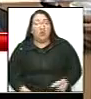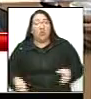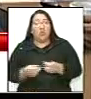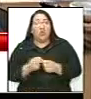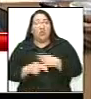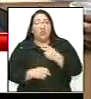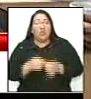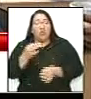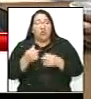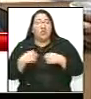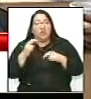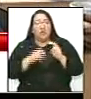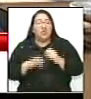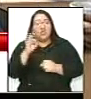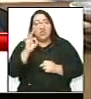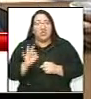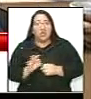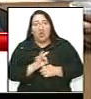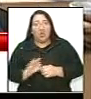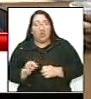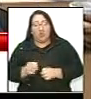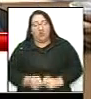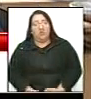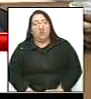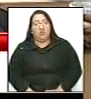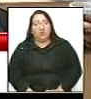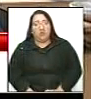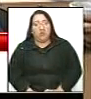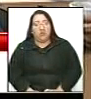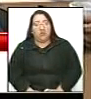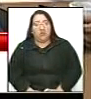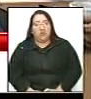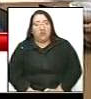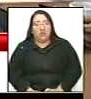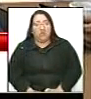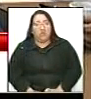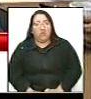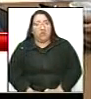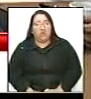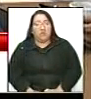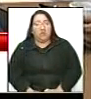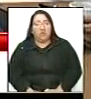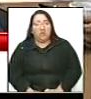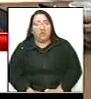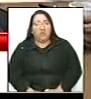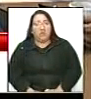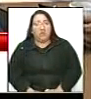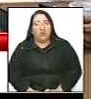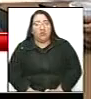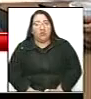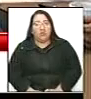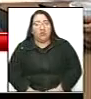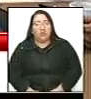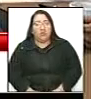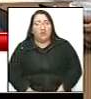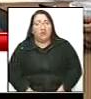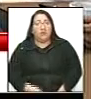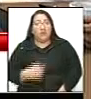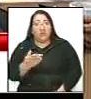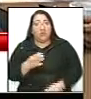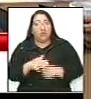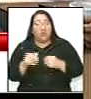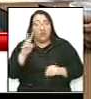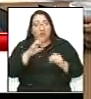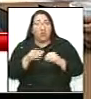que va a tener que revisar si esos nombramientos fueron regulares o irregulares. Le hemos dado autorización constitucional. Y eso lo estamos poniendo como un indicio para investigar